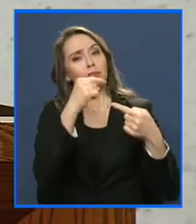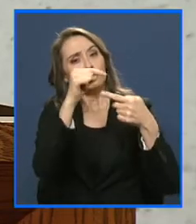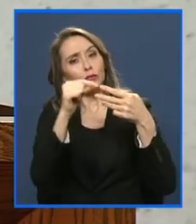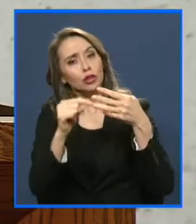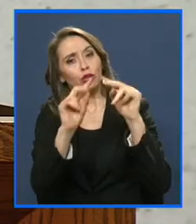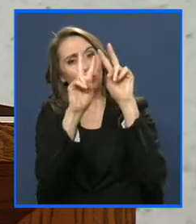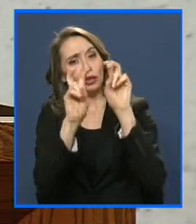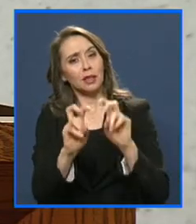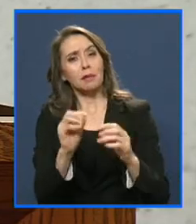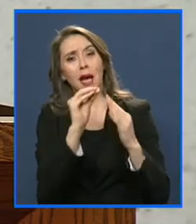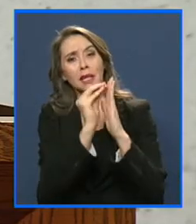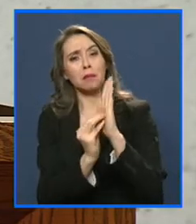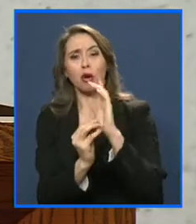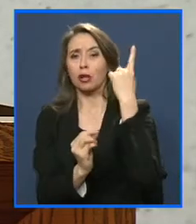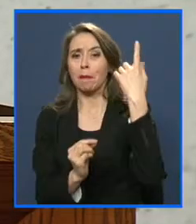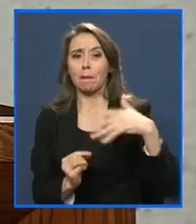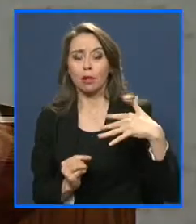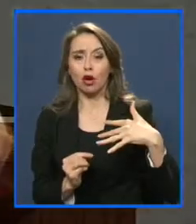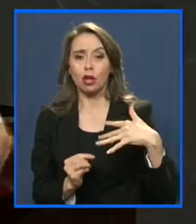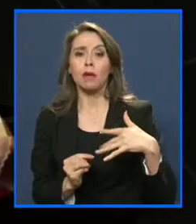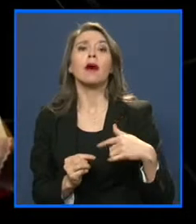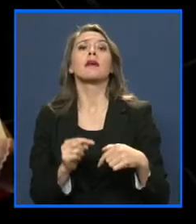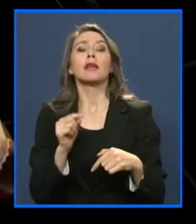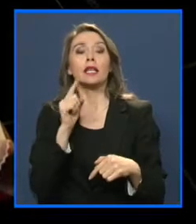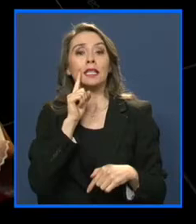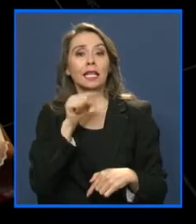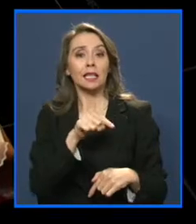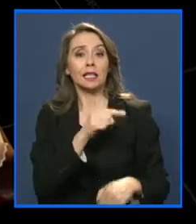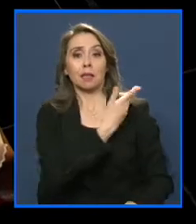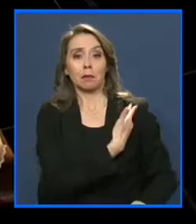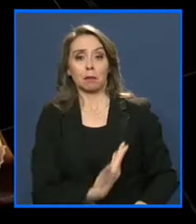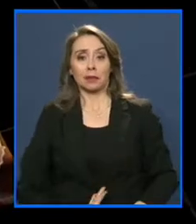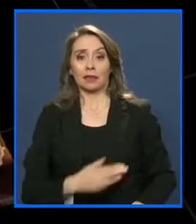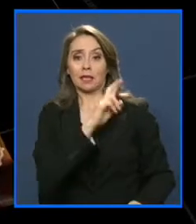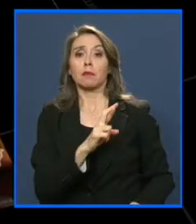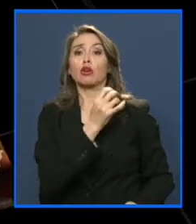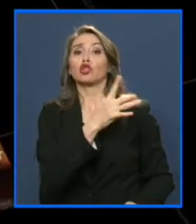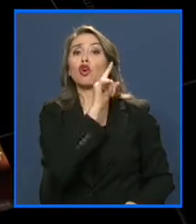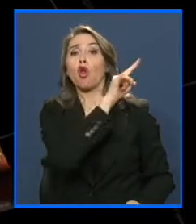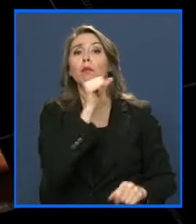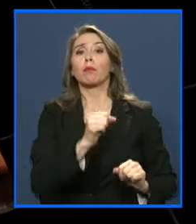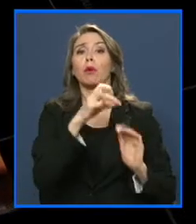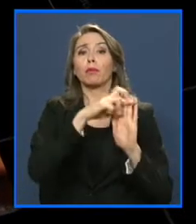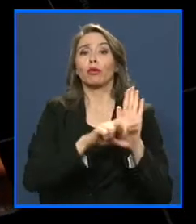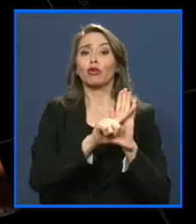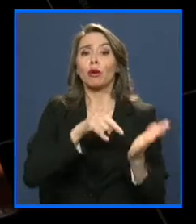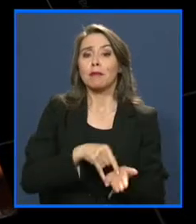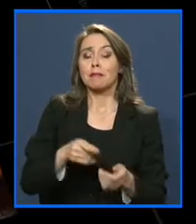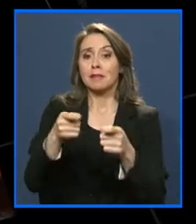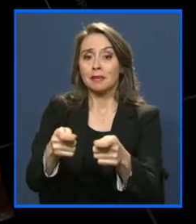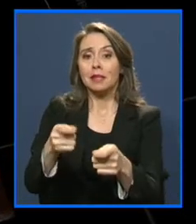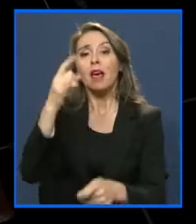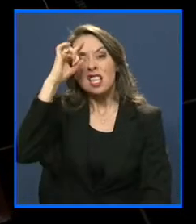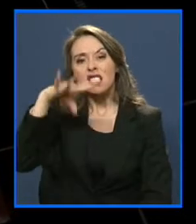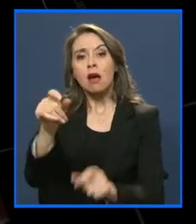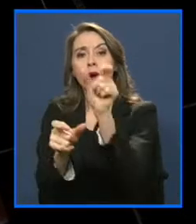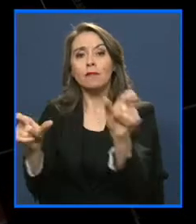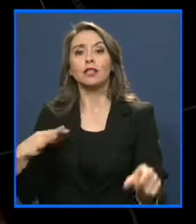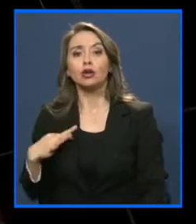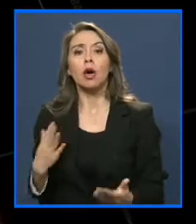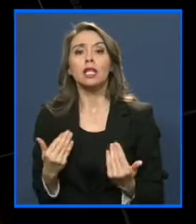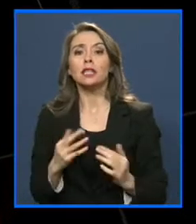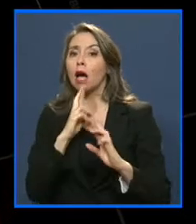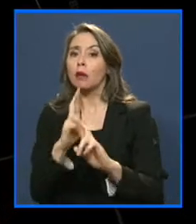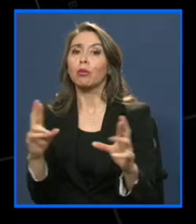áreas prioritarias que involucran la potestad exclusiva que tiene su excelencia el presidente de la república sabemos que los ciudadanos requieren de respuestas